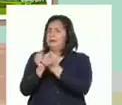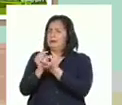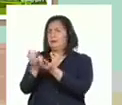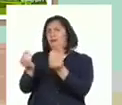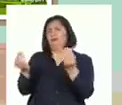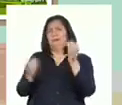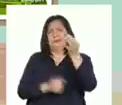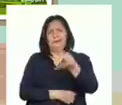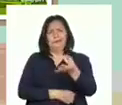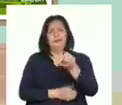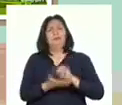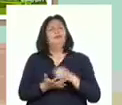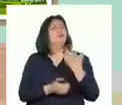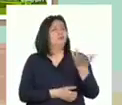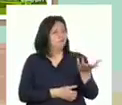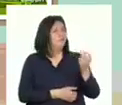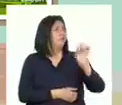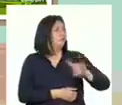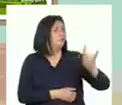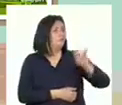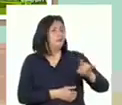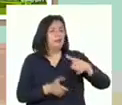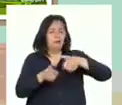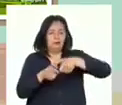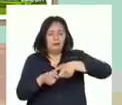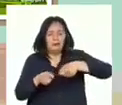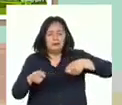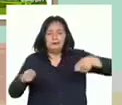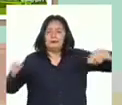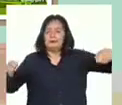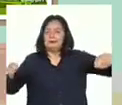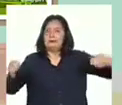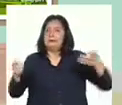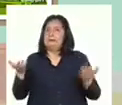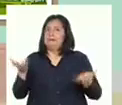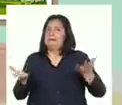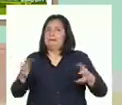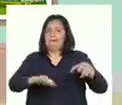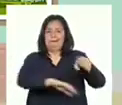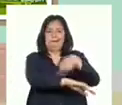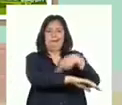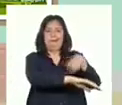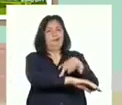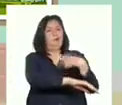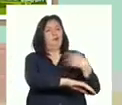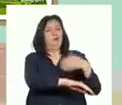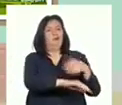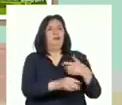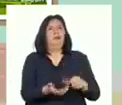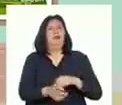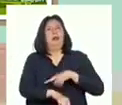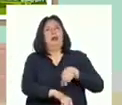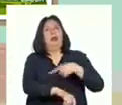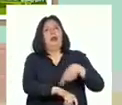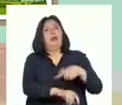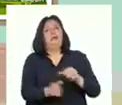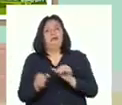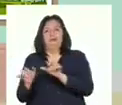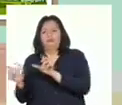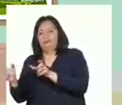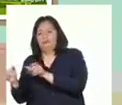¿no? Felizmente usaron la cinta métrica. Si hubiesen usado la regla, se hubieran demorado